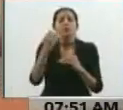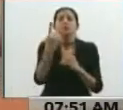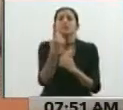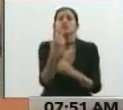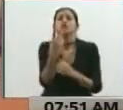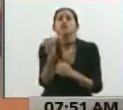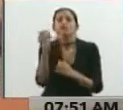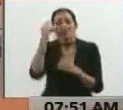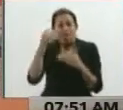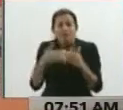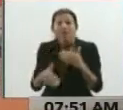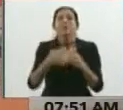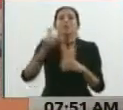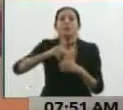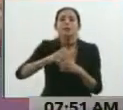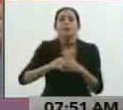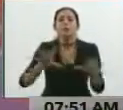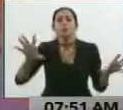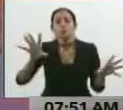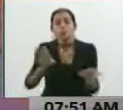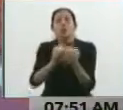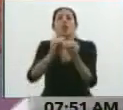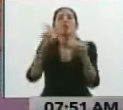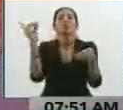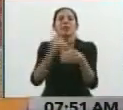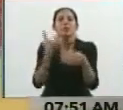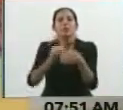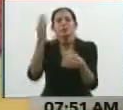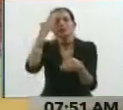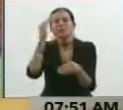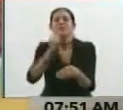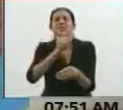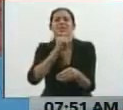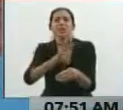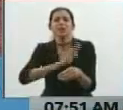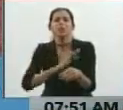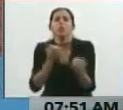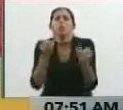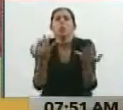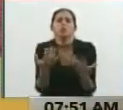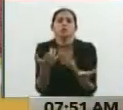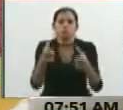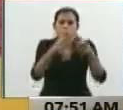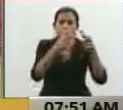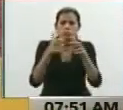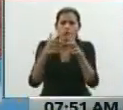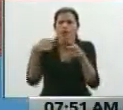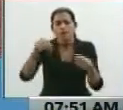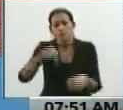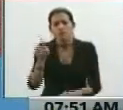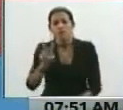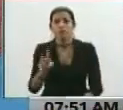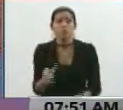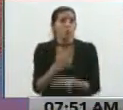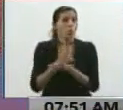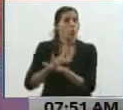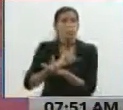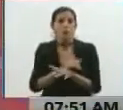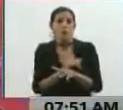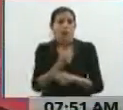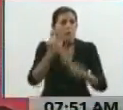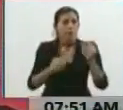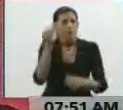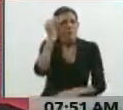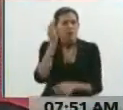necesitamos crear la base de datos para poder formalizar la regulación media venezolana dice contener o que nuevos juguetes por muchas personas lo ven